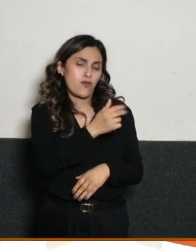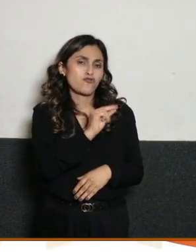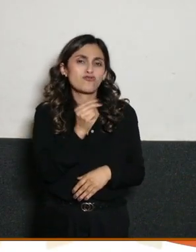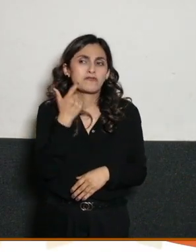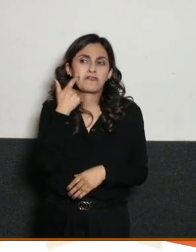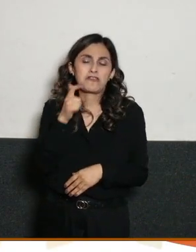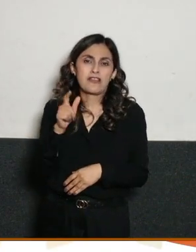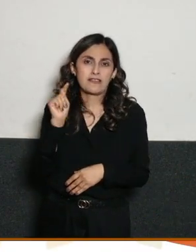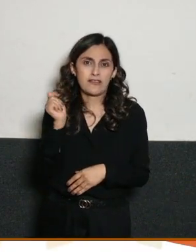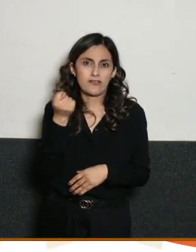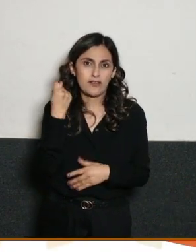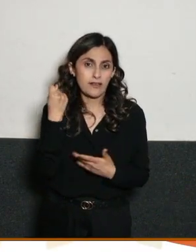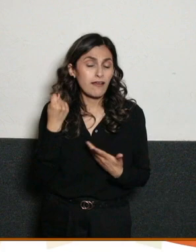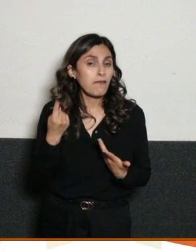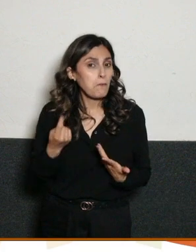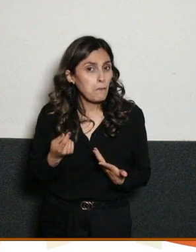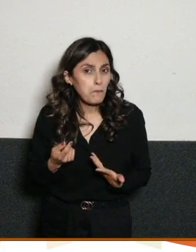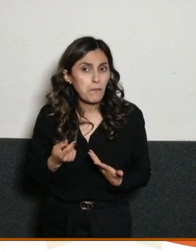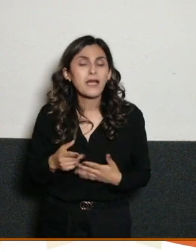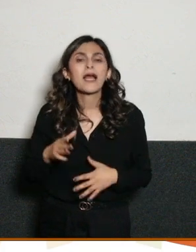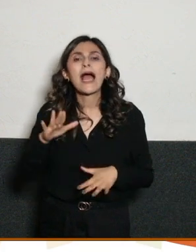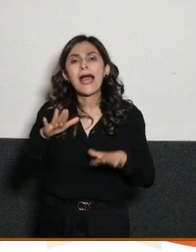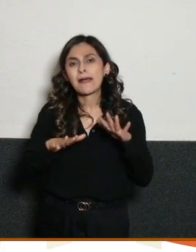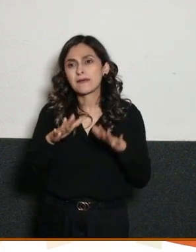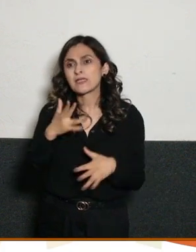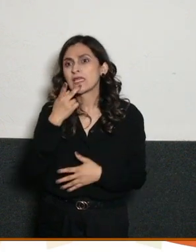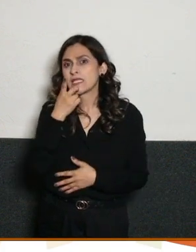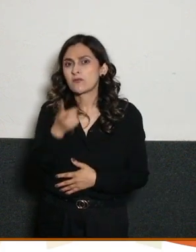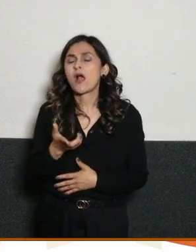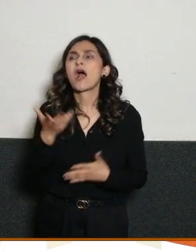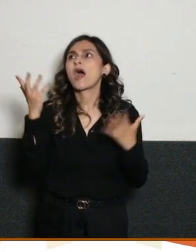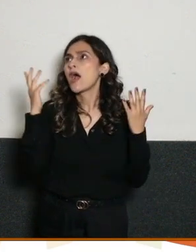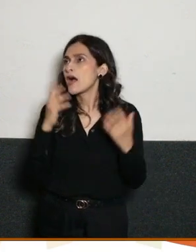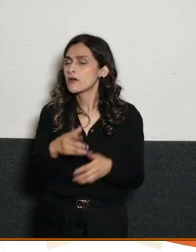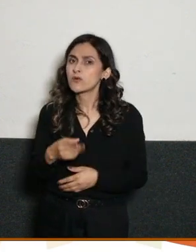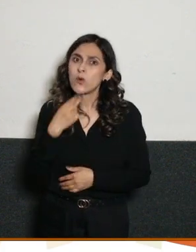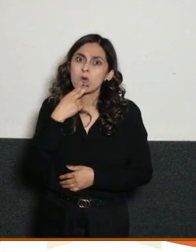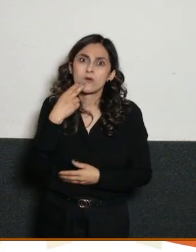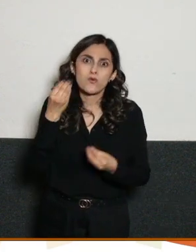O sea, a lo mejor la estamos sobreestimando, pero ¿qué tal que no?